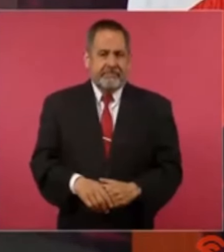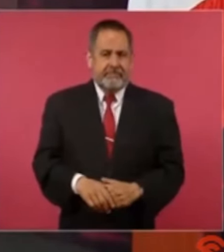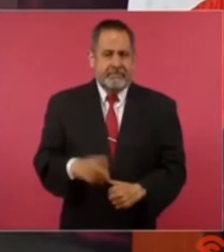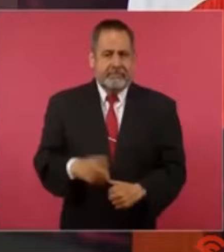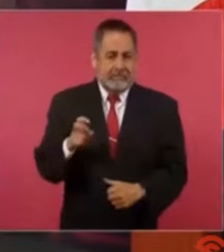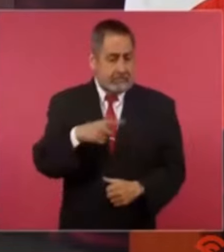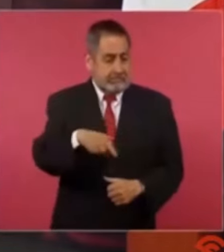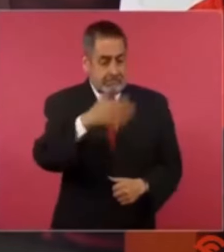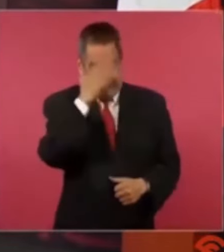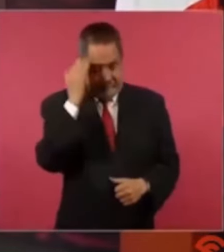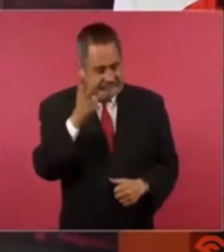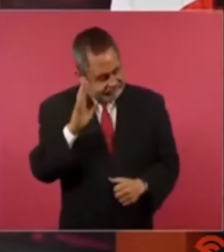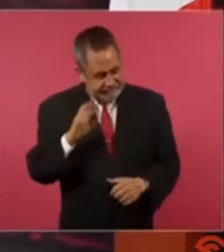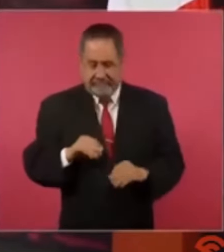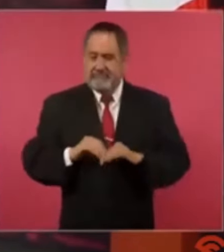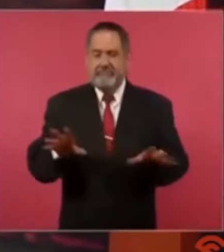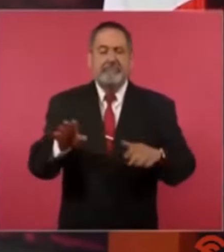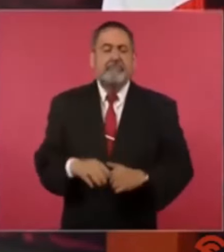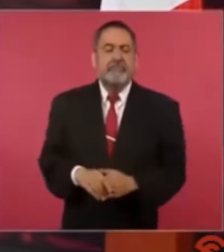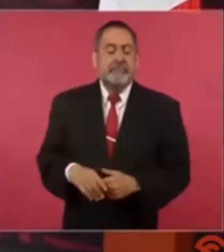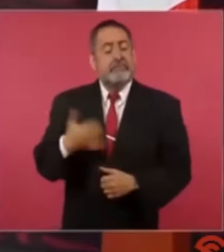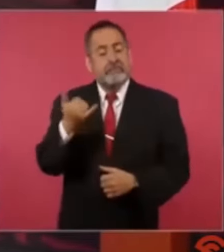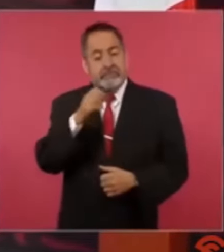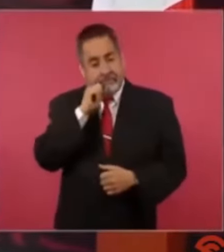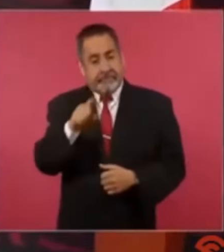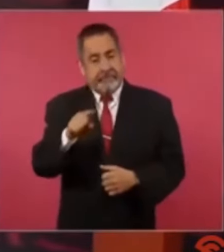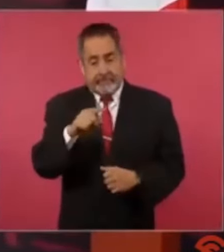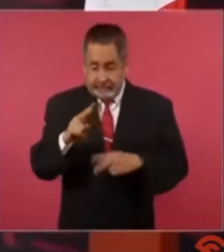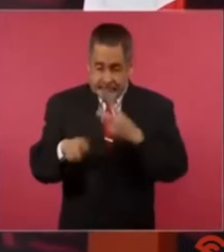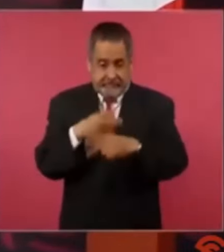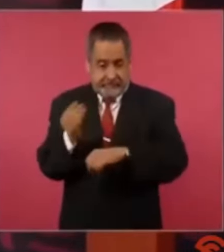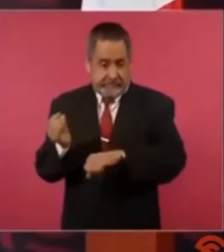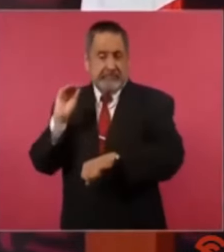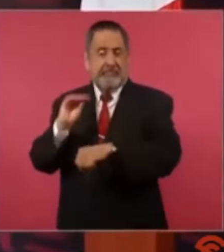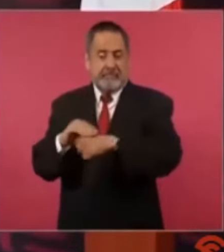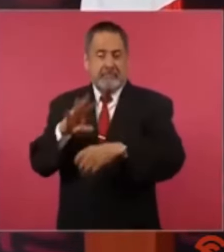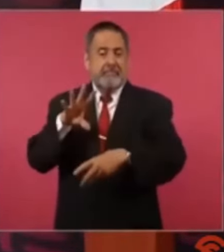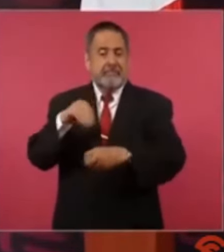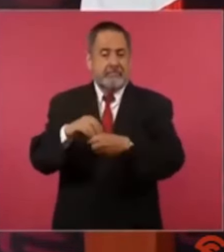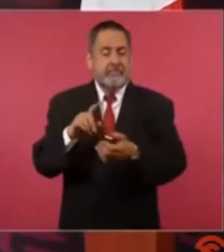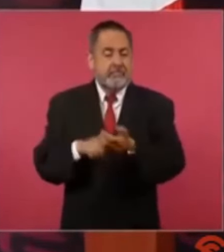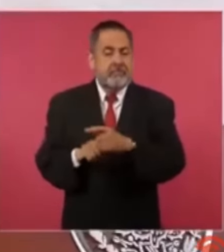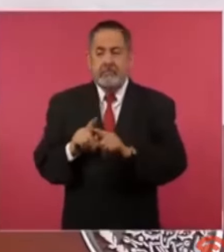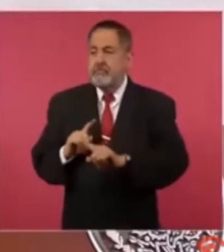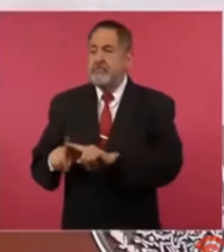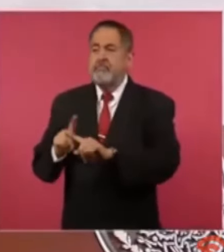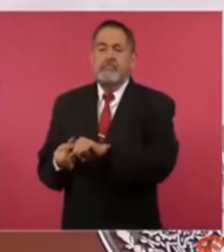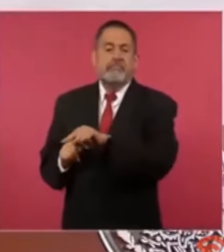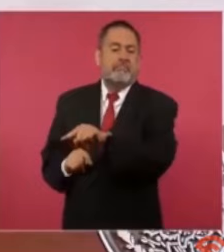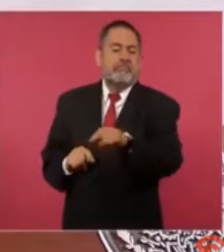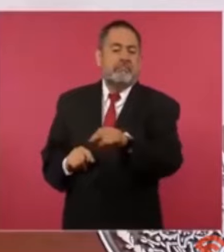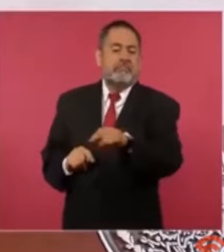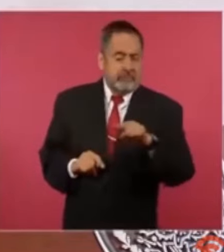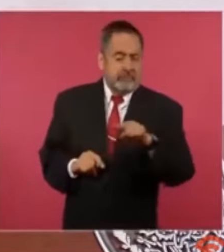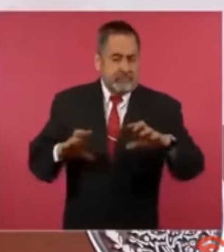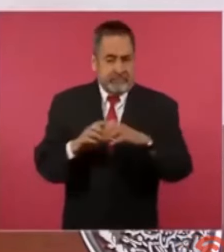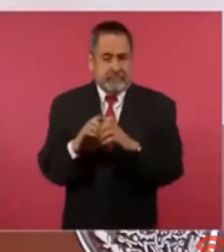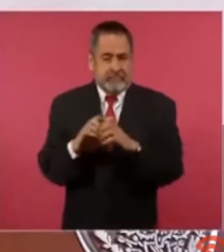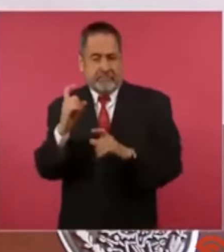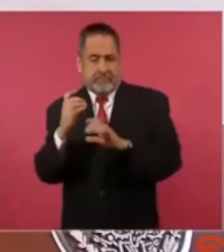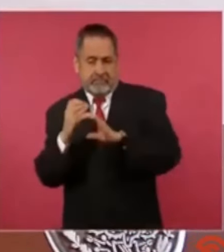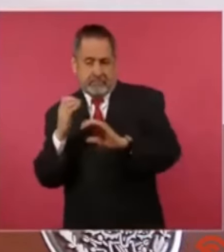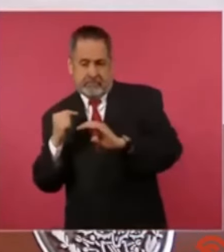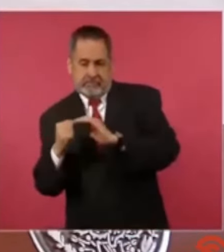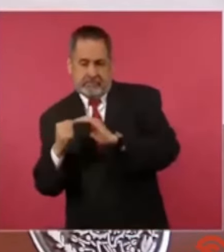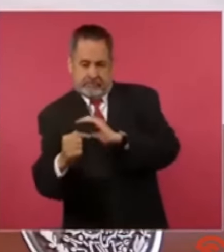Eso no se sabe. Y vamos a terminar todos los acueductos.